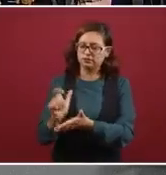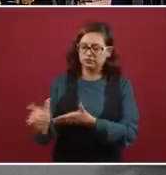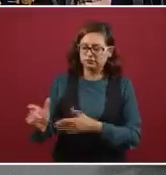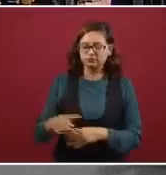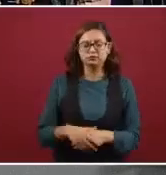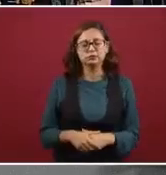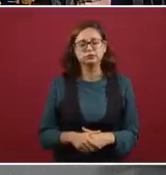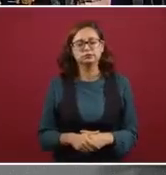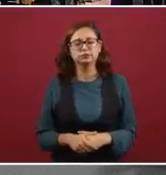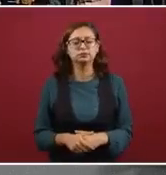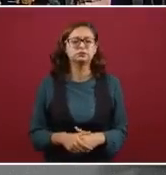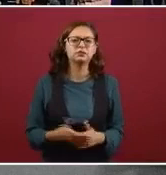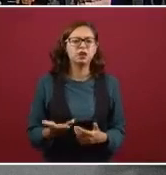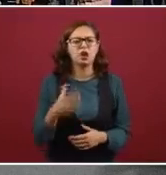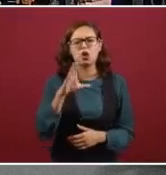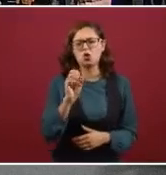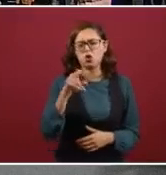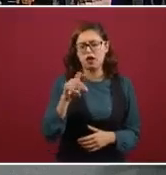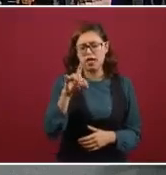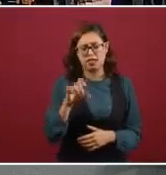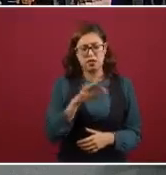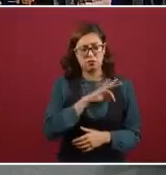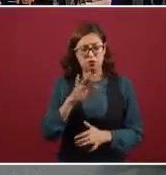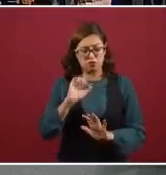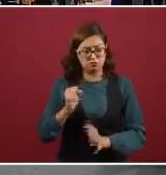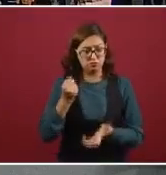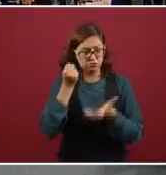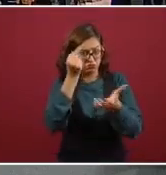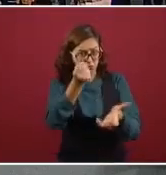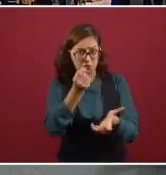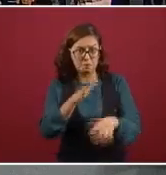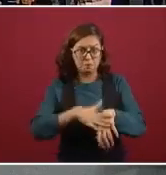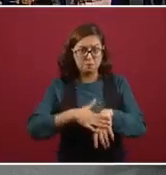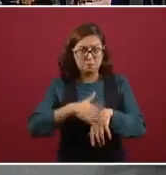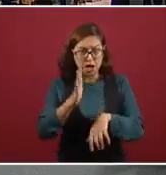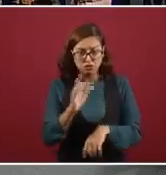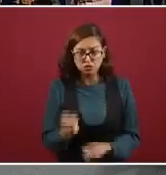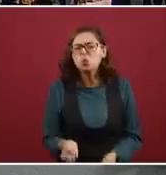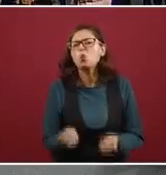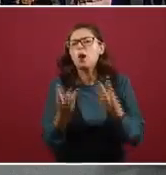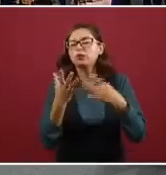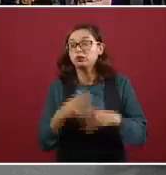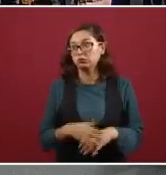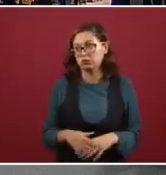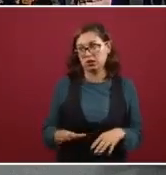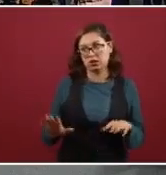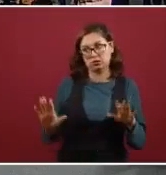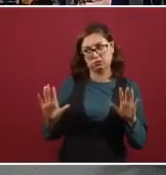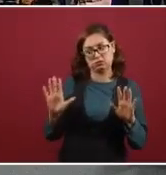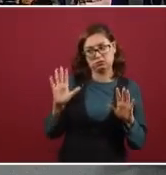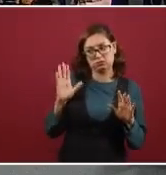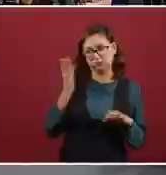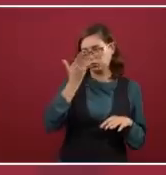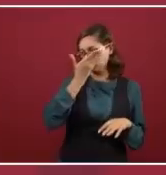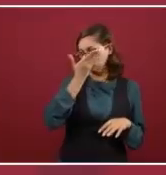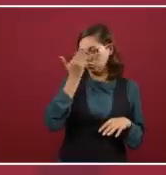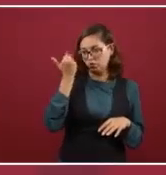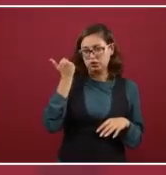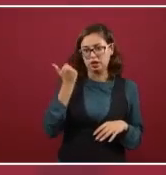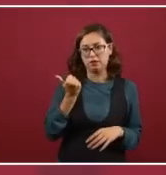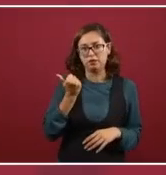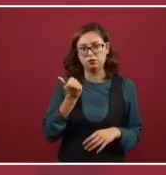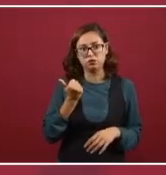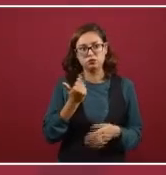ampliación presupuestal para CONADE? No sabemos. Eso lo tendríamos que ver ahora que regrese